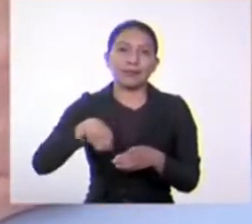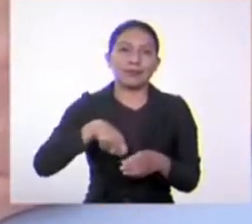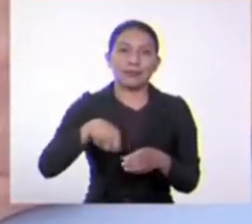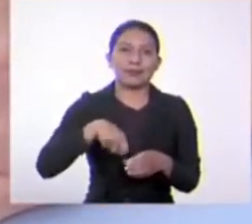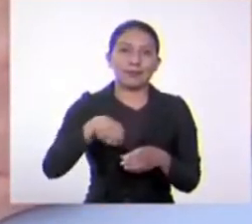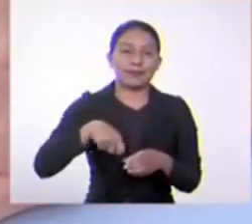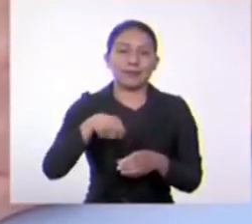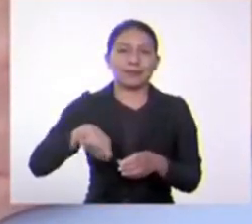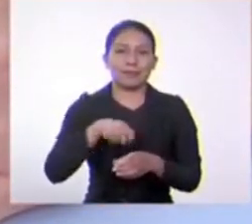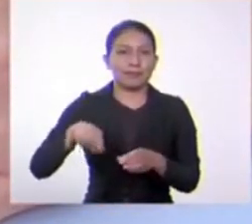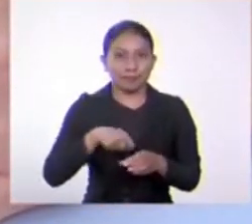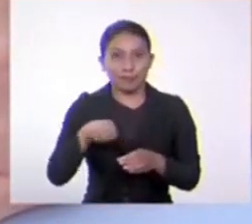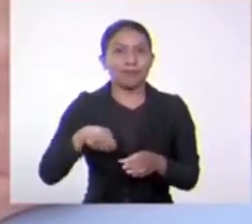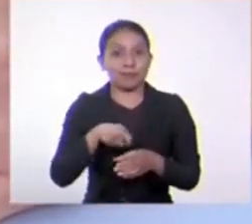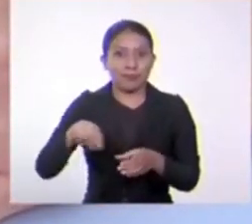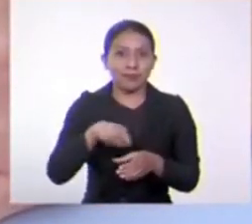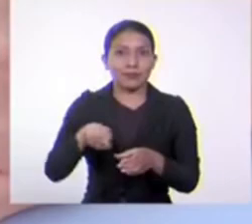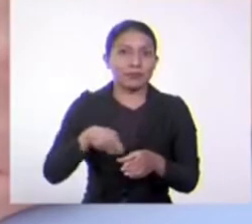de que